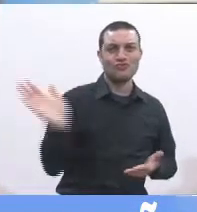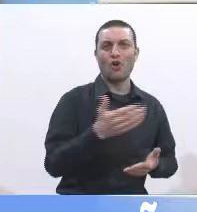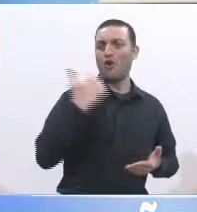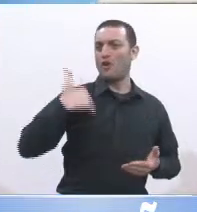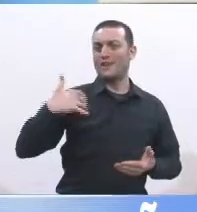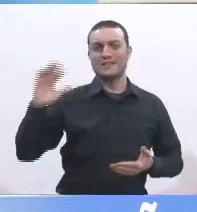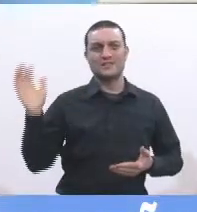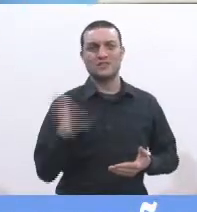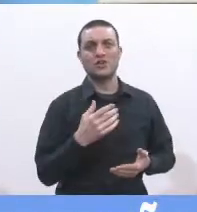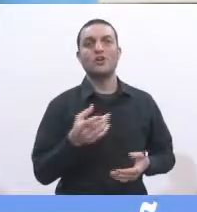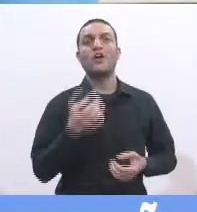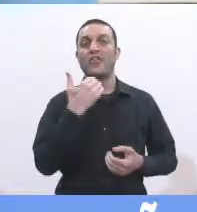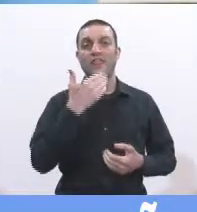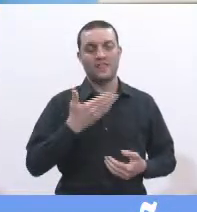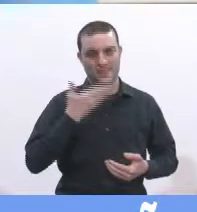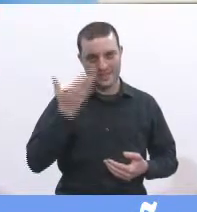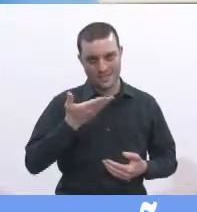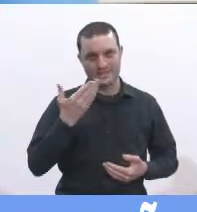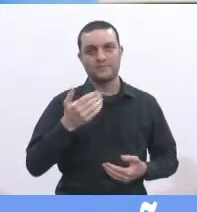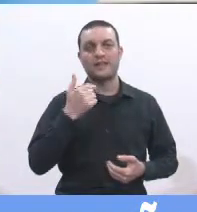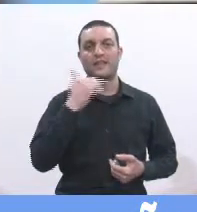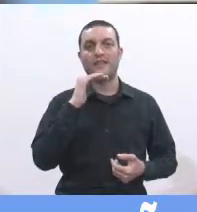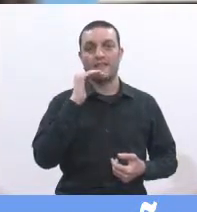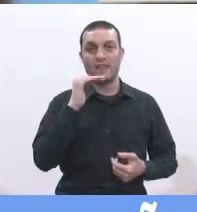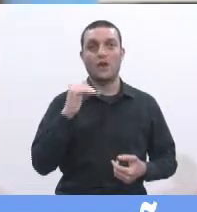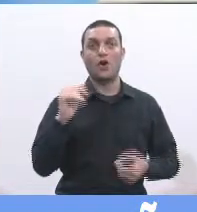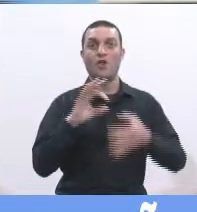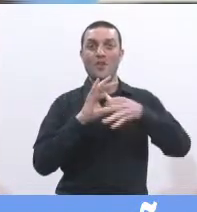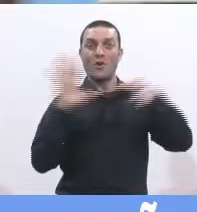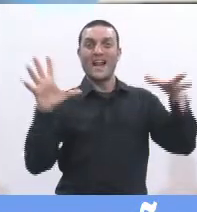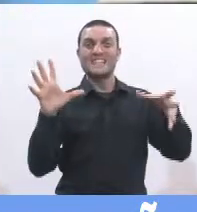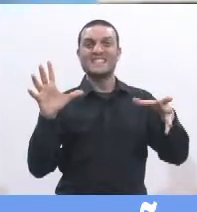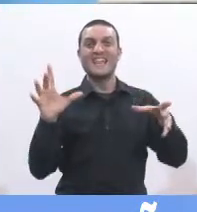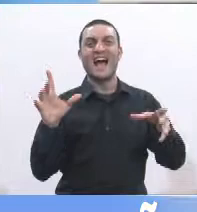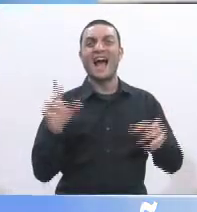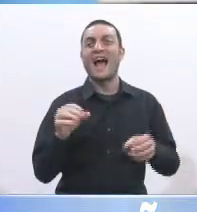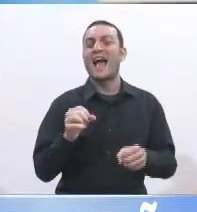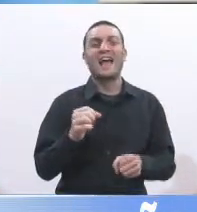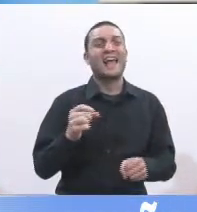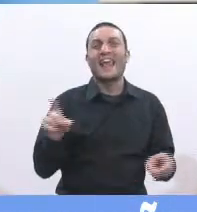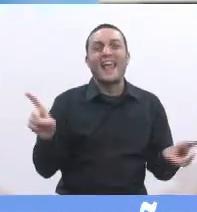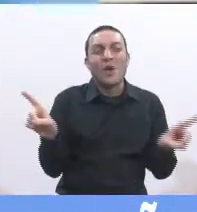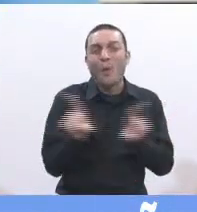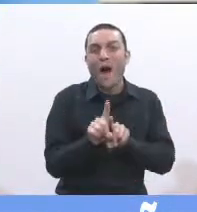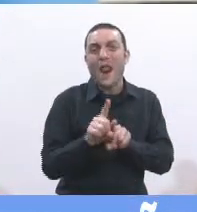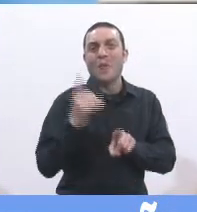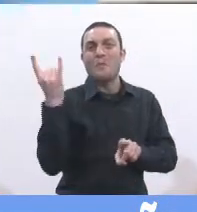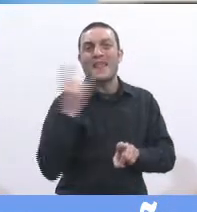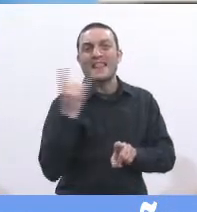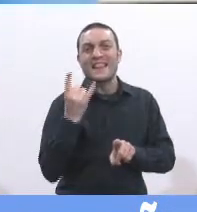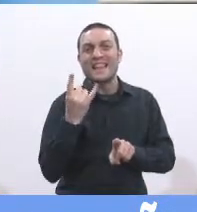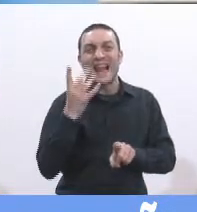en la que puede caer la política. Me apena muchísimo decir a todos y a todas